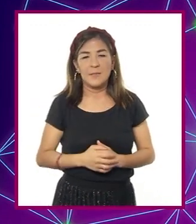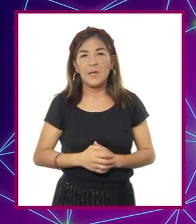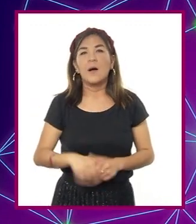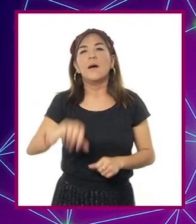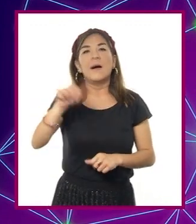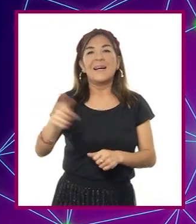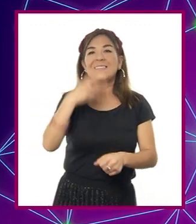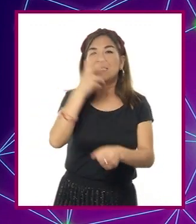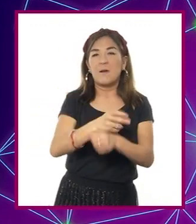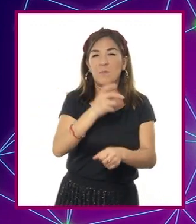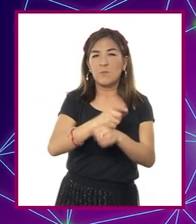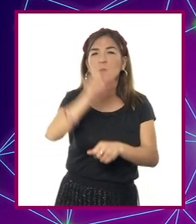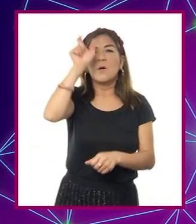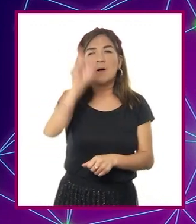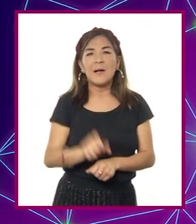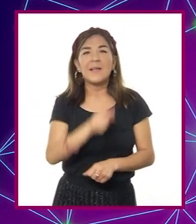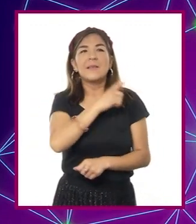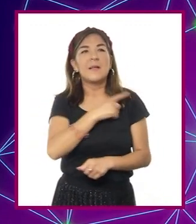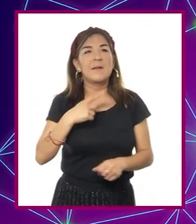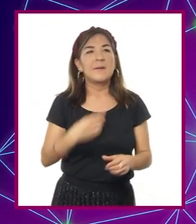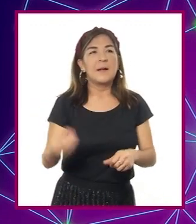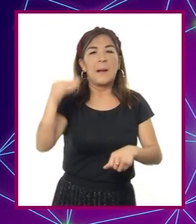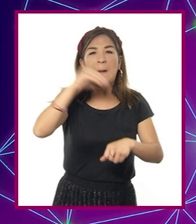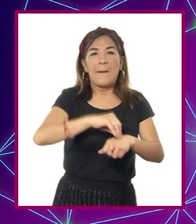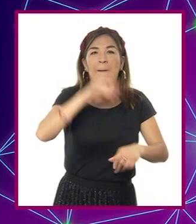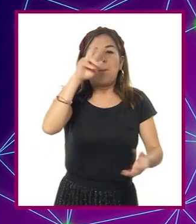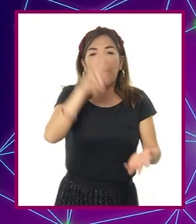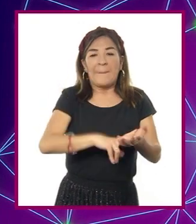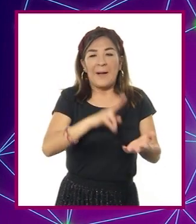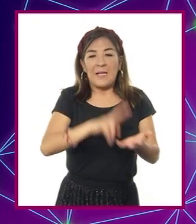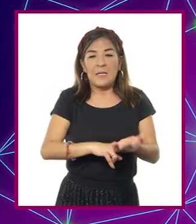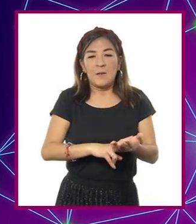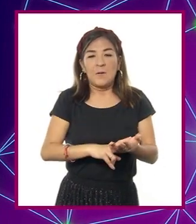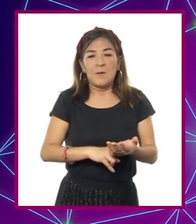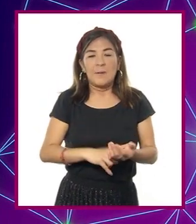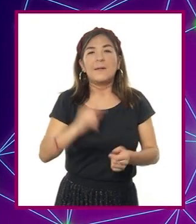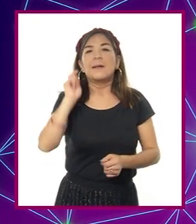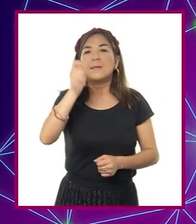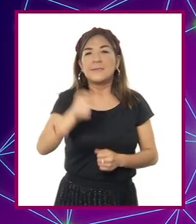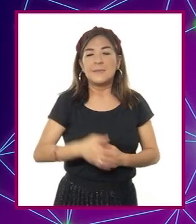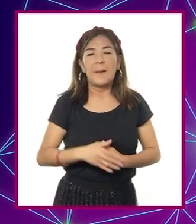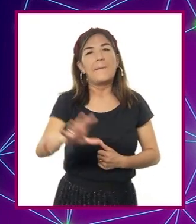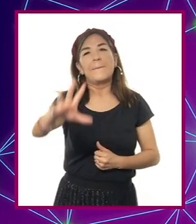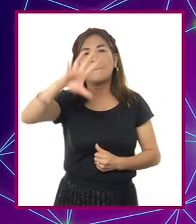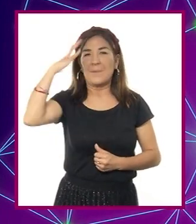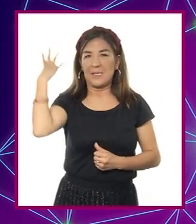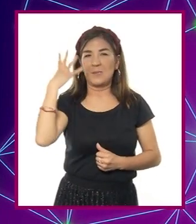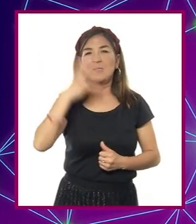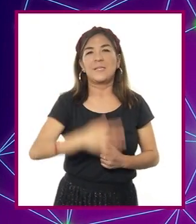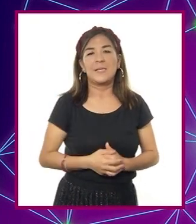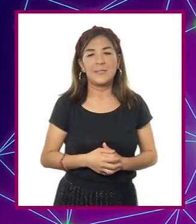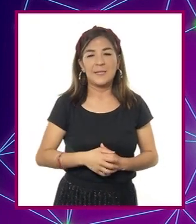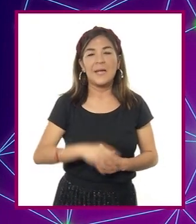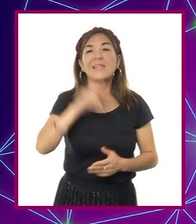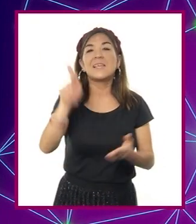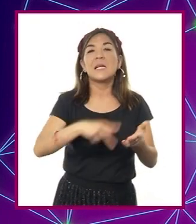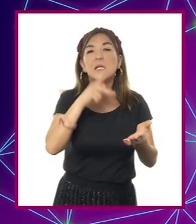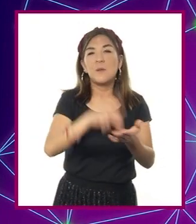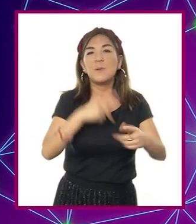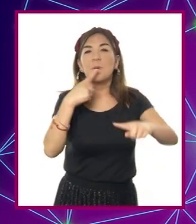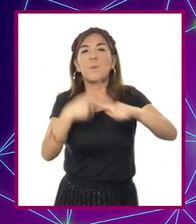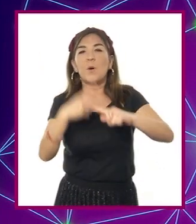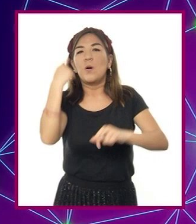segunda columna registraremos los valores correspondientes a la velocidad en kilómetros por